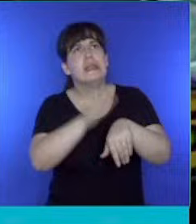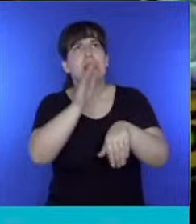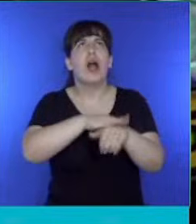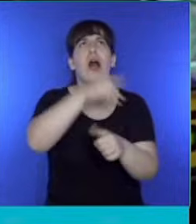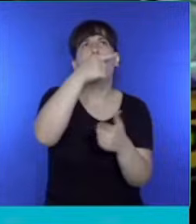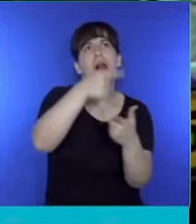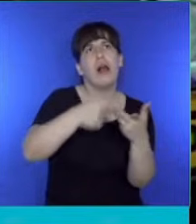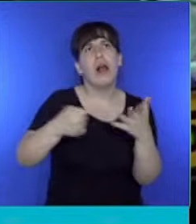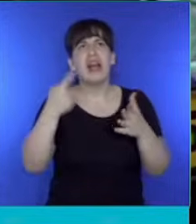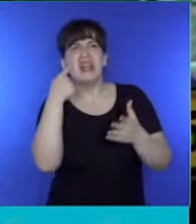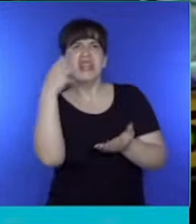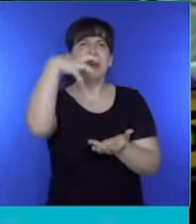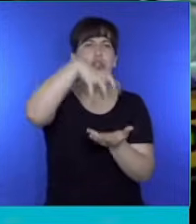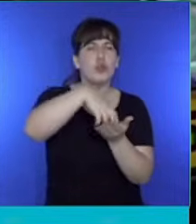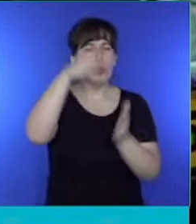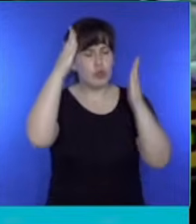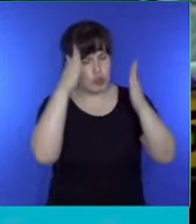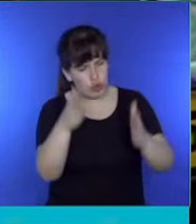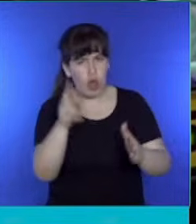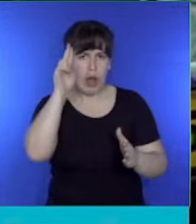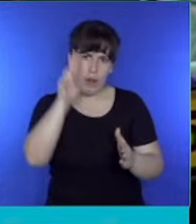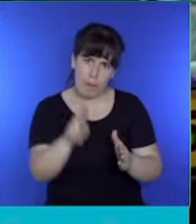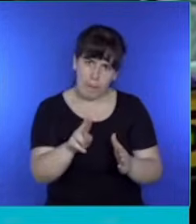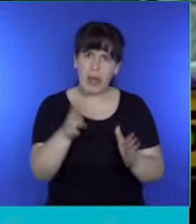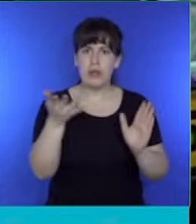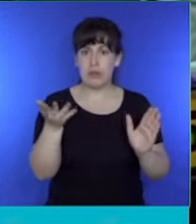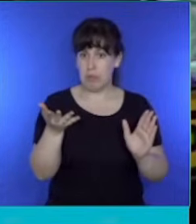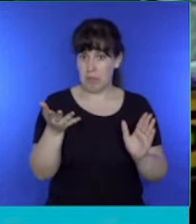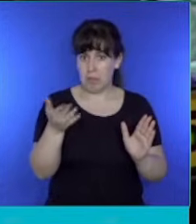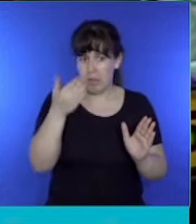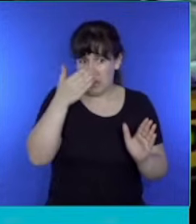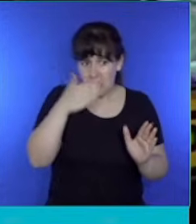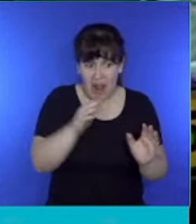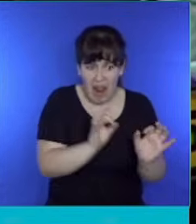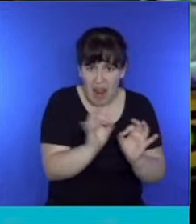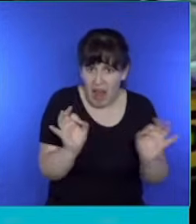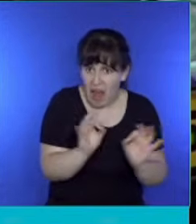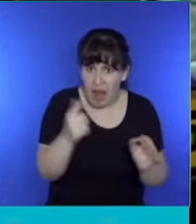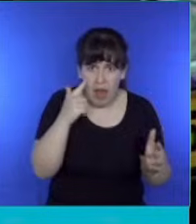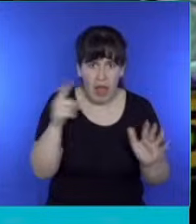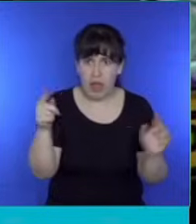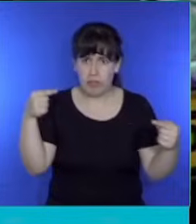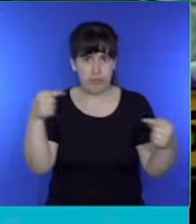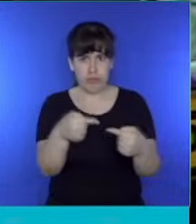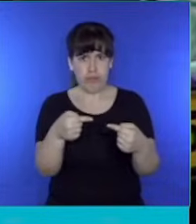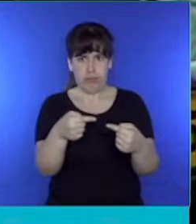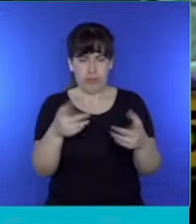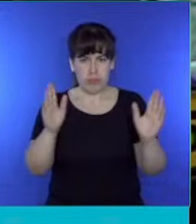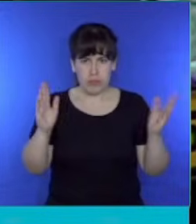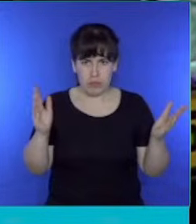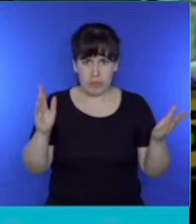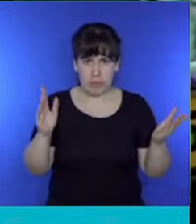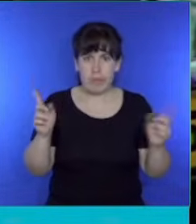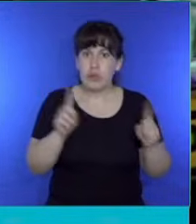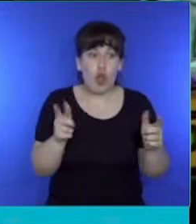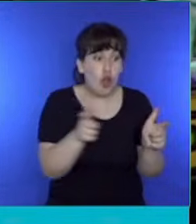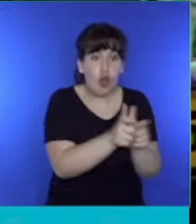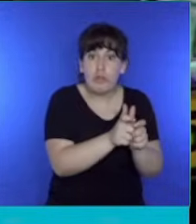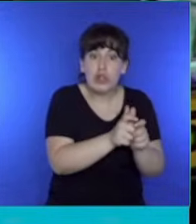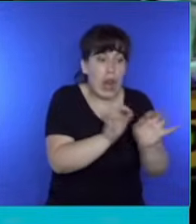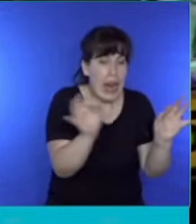e institucionalidades que no tuvieron en ningún momento. Vuelvo a decir, no solo no hubo